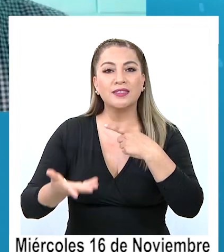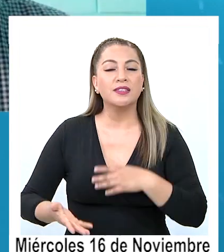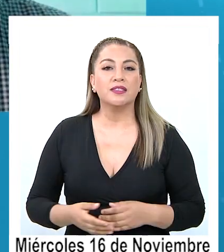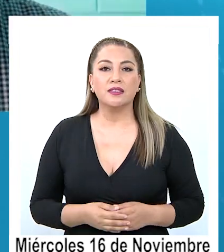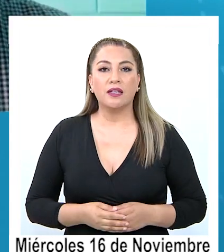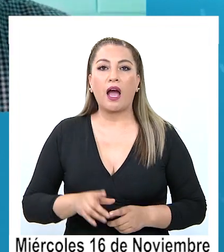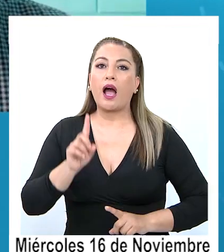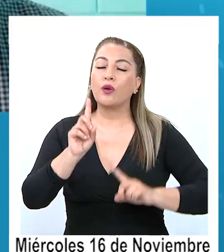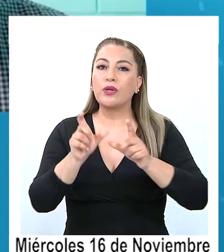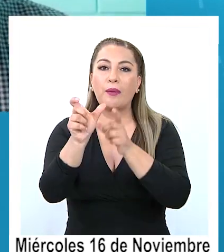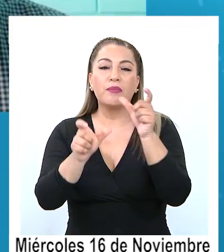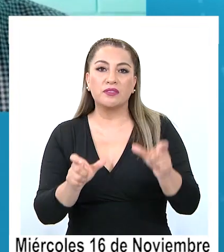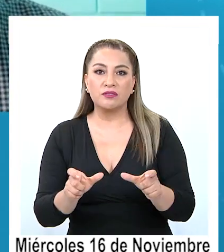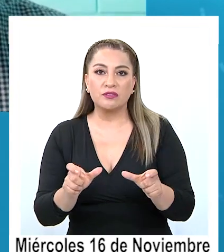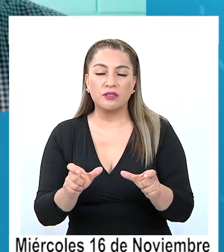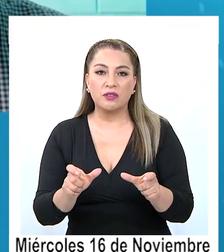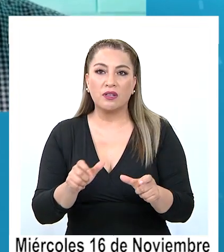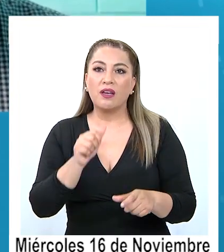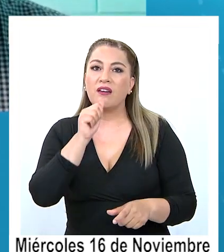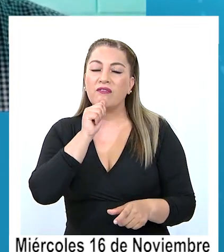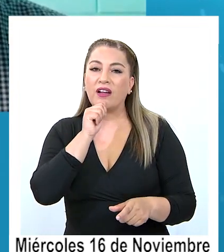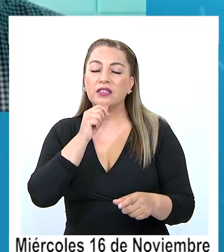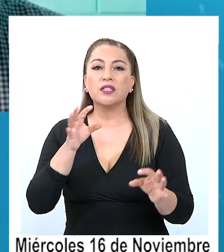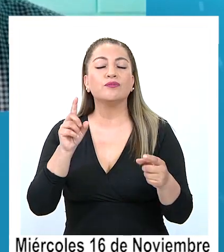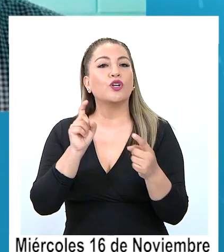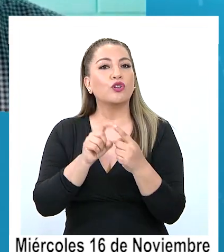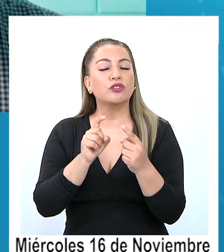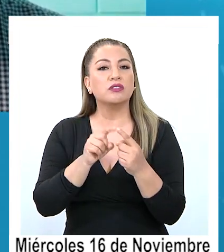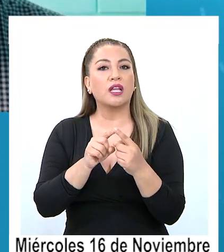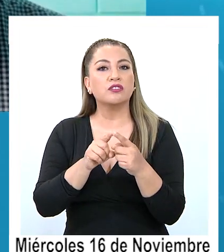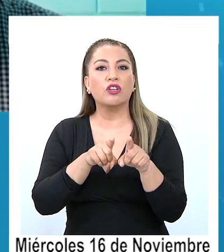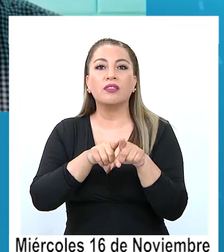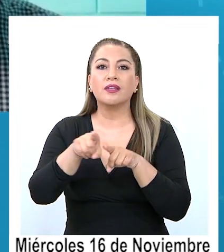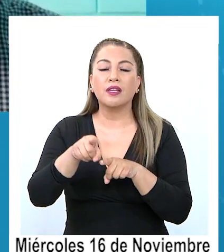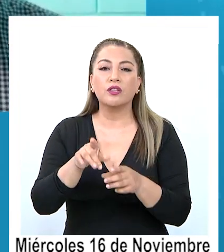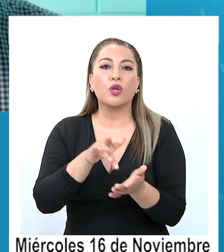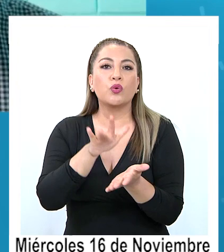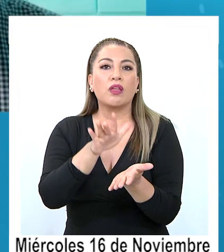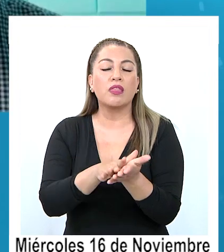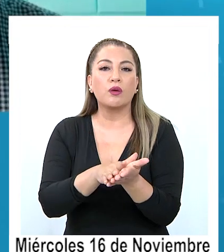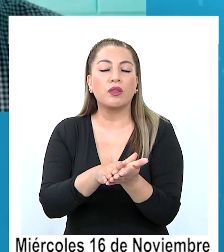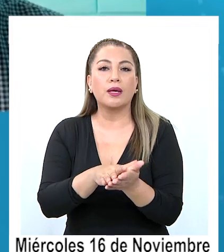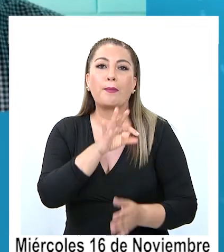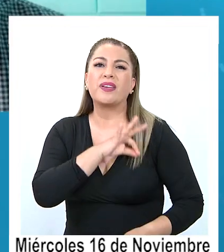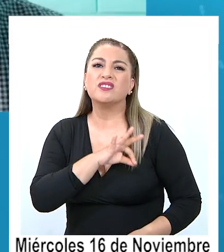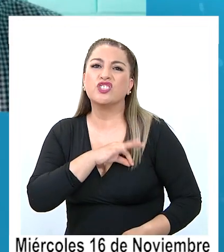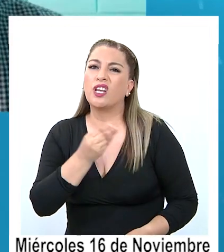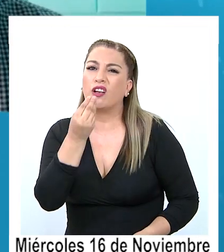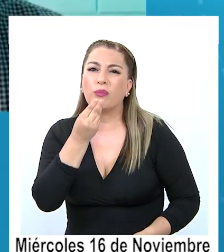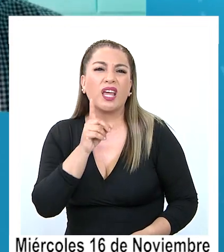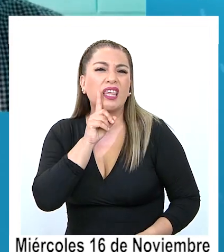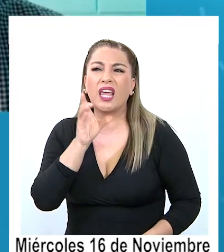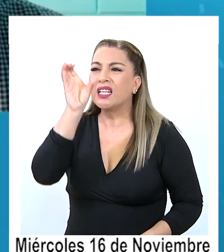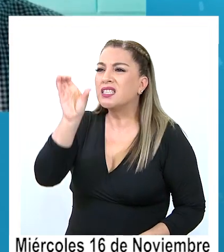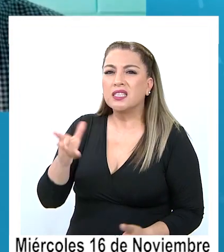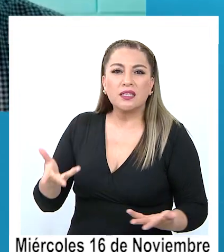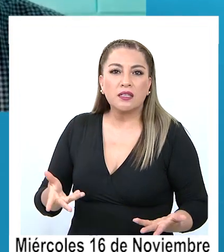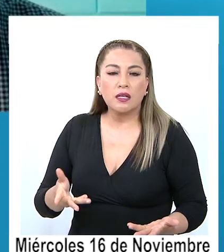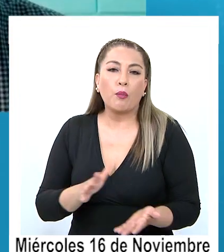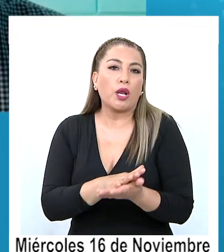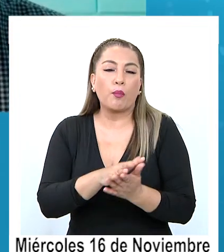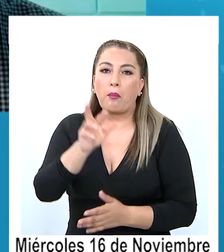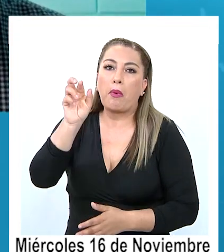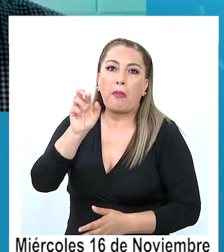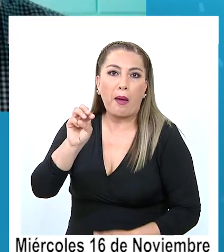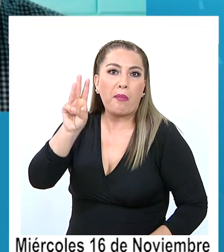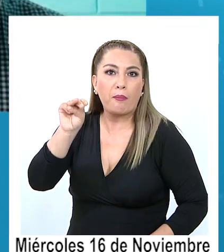cierto, para las personas que no tienen un vínculo directo con el tema de los deudores de pensiones de alimentos, ¿quiénes son los deudores? ¿Son los